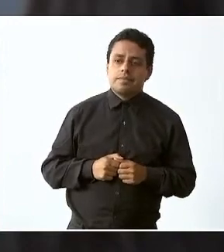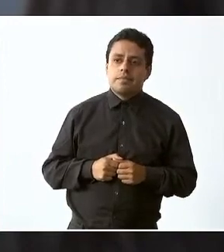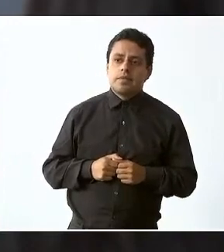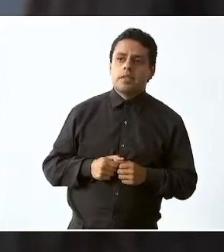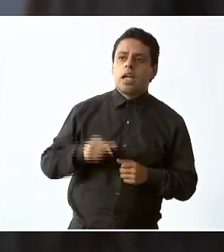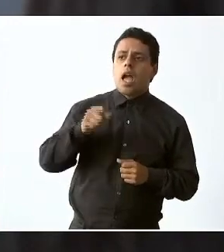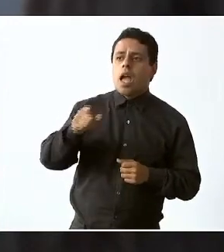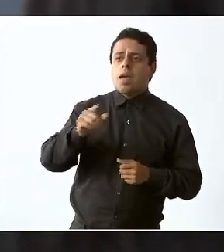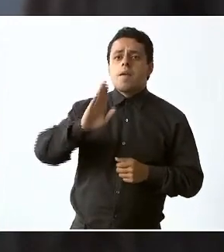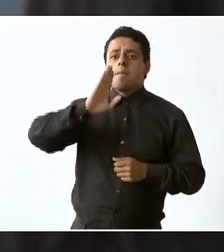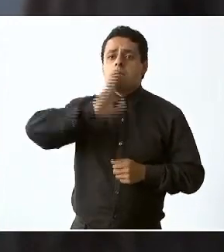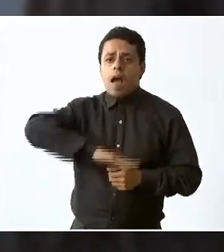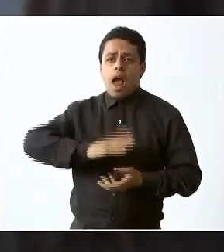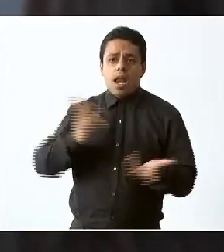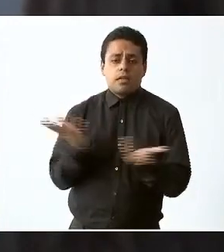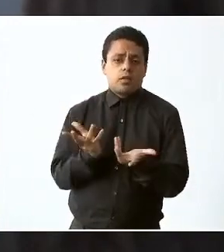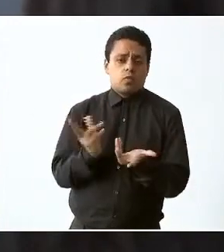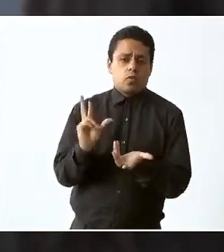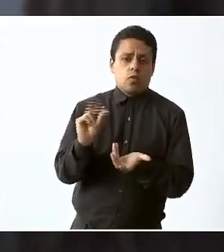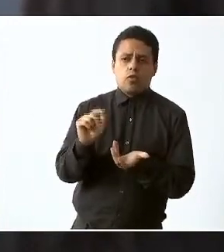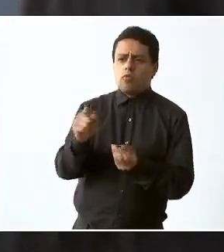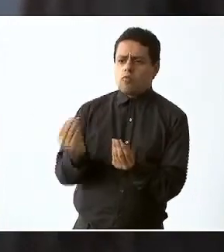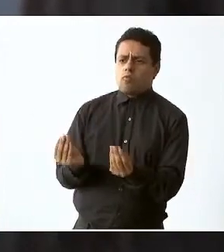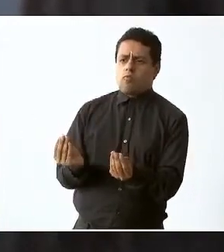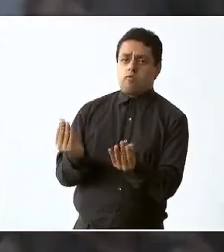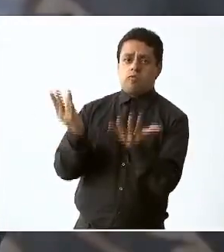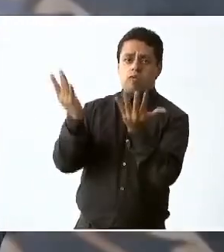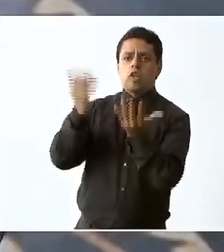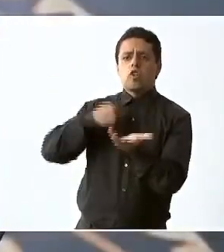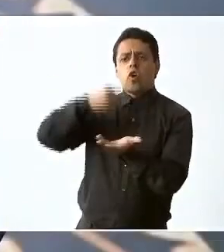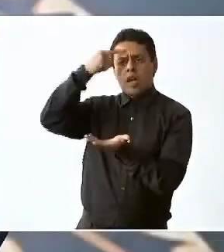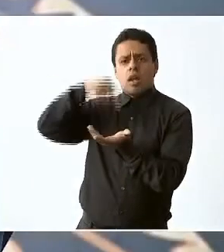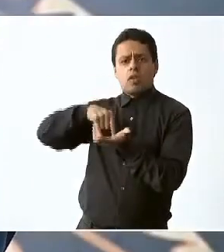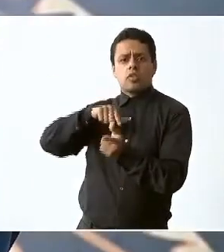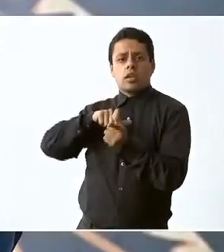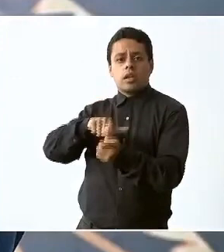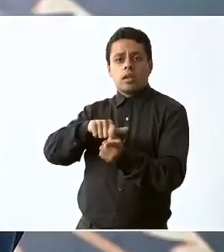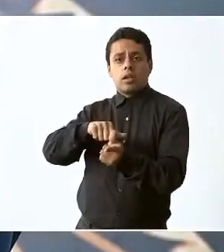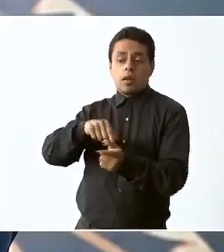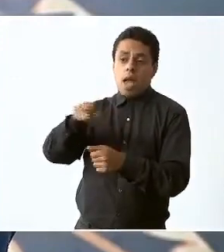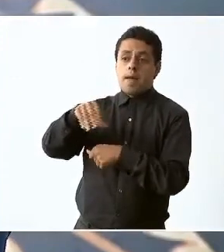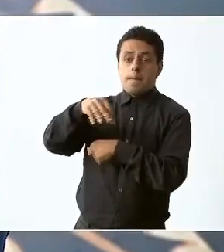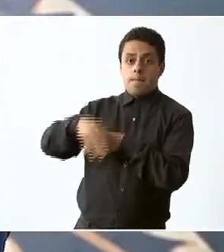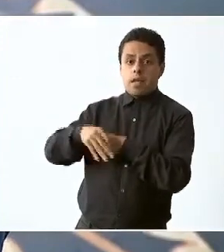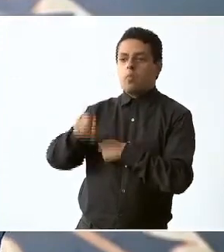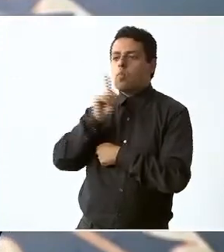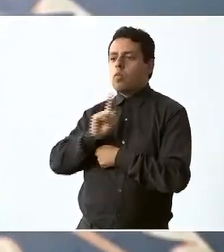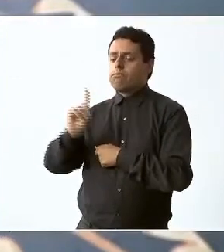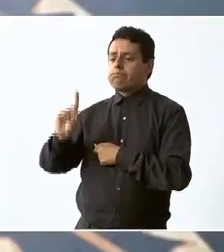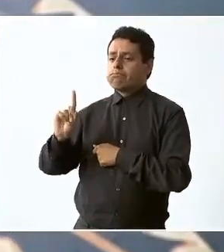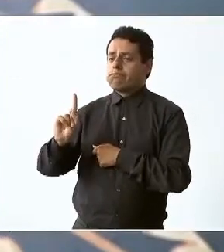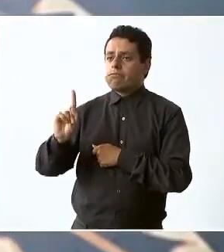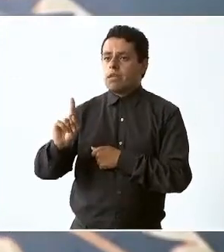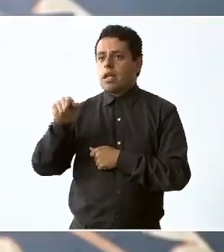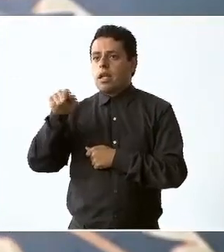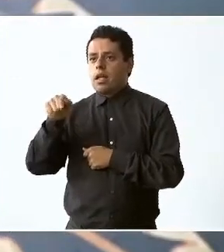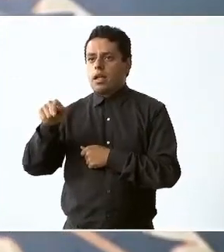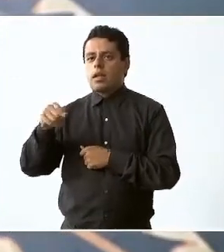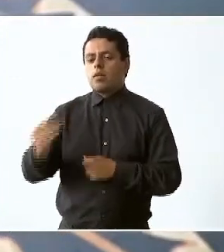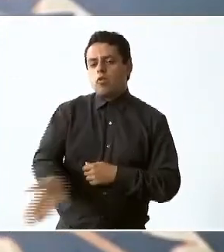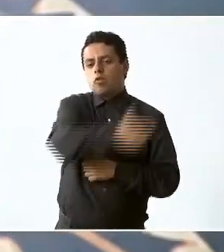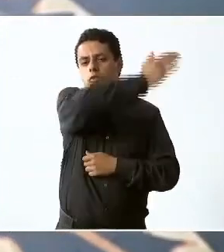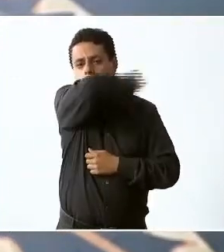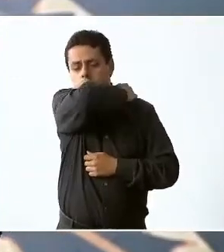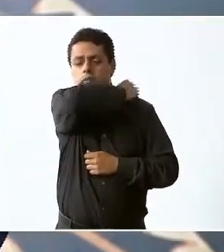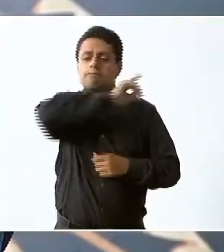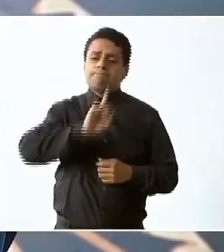al deshonor, floreces. Creeré en ti mientras una mexicana en su tápalo lleve los dobleces de la